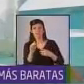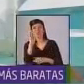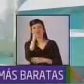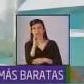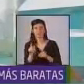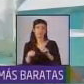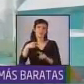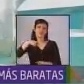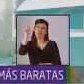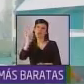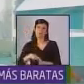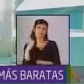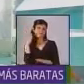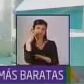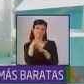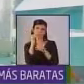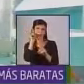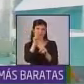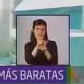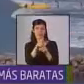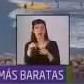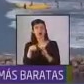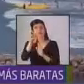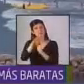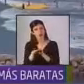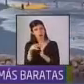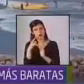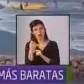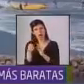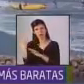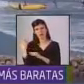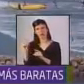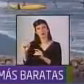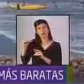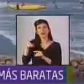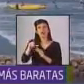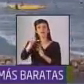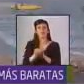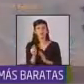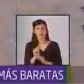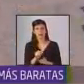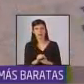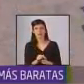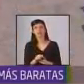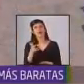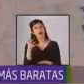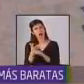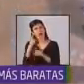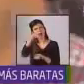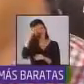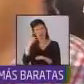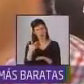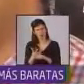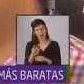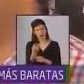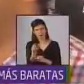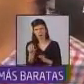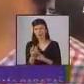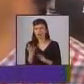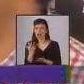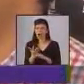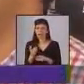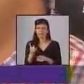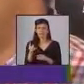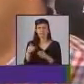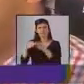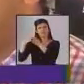tarifas un 20% más bajas que las del año pasado. Hay ofertas para el verano, inclusive en alguna salida, que el crucero tiene un precio de